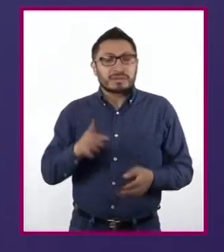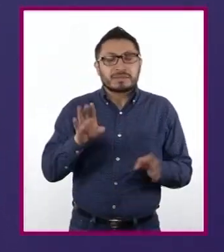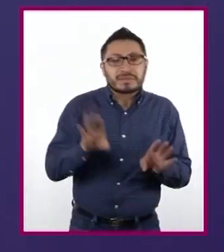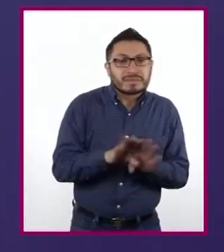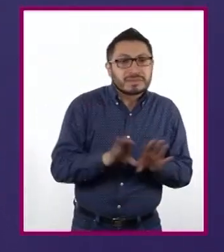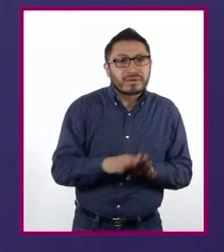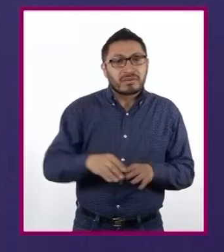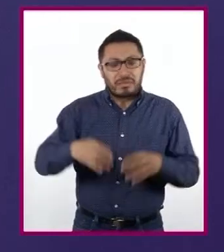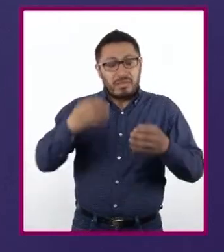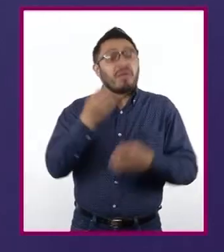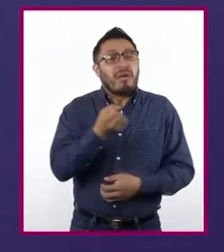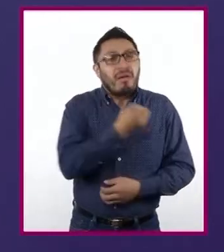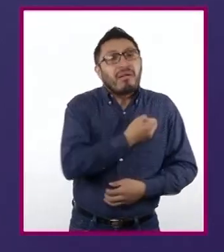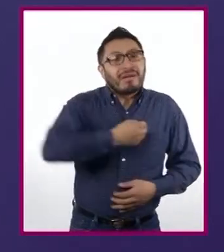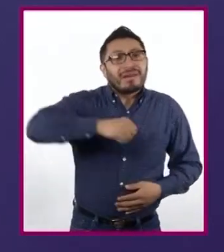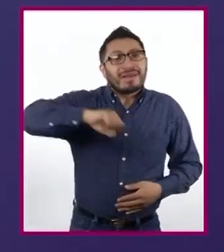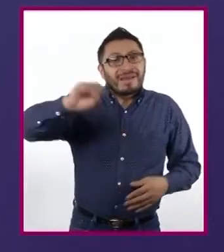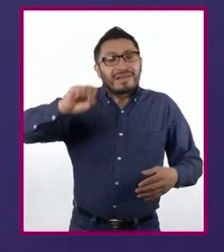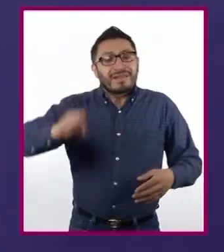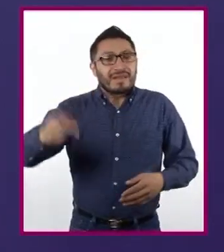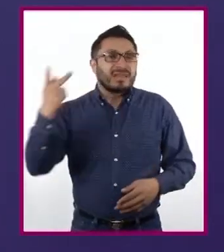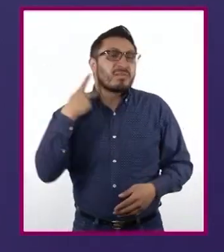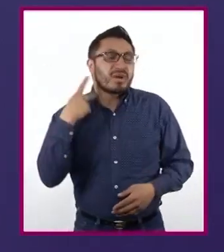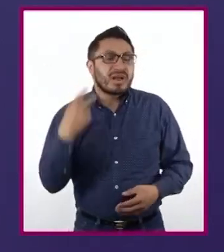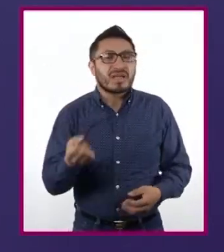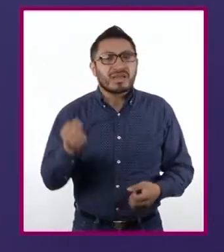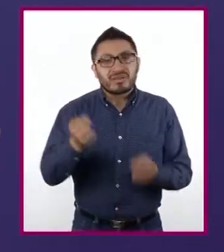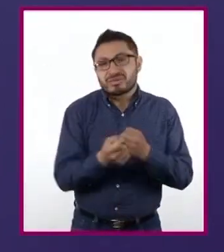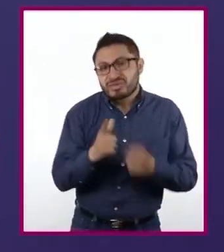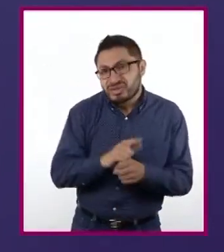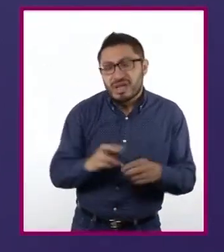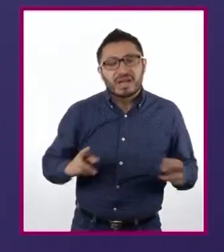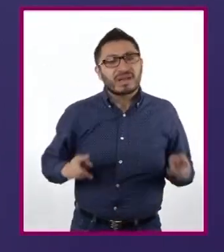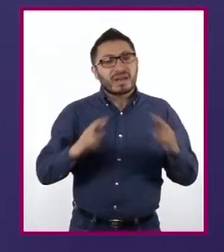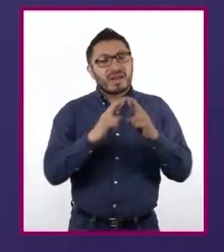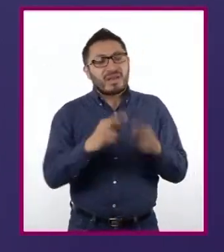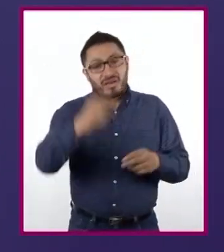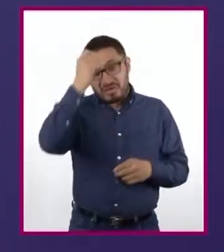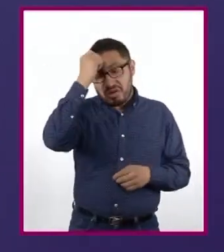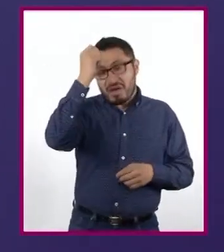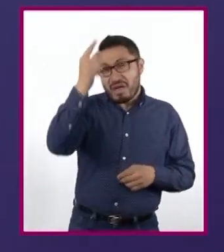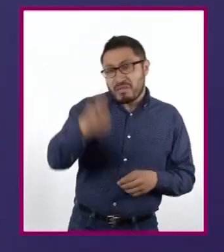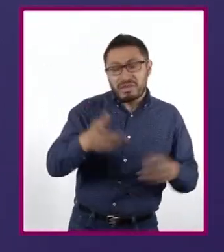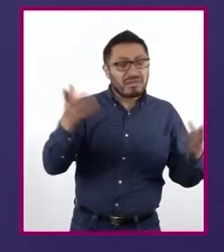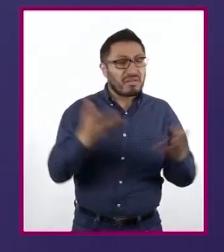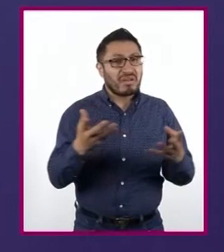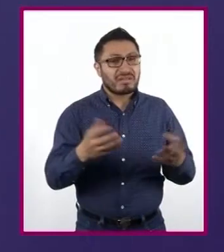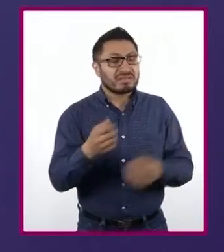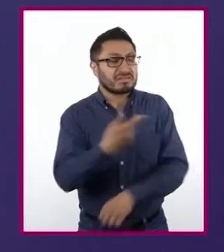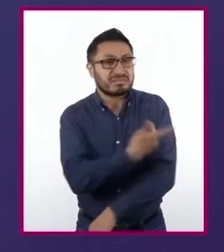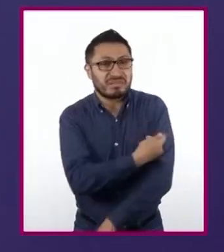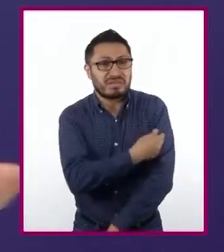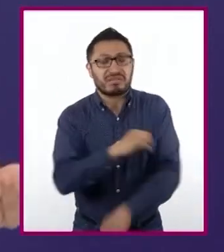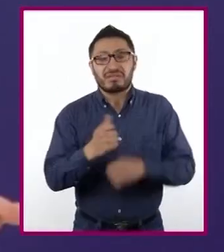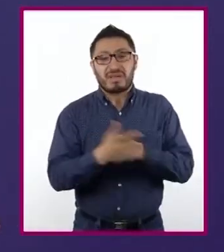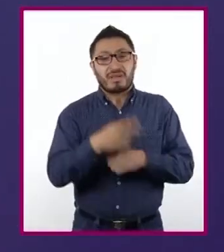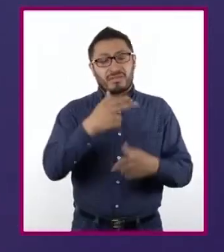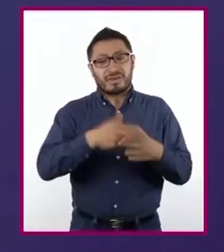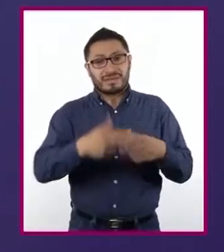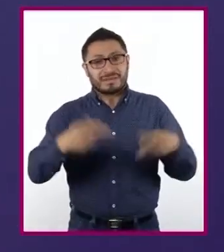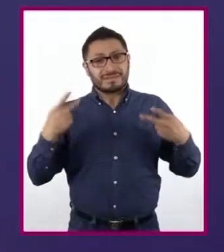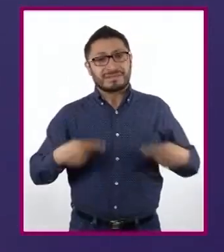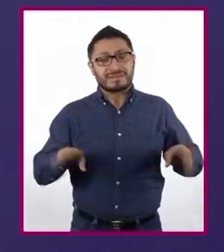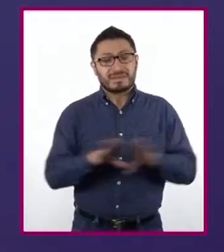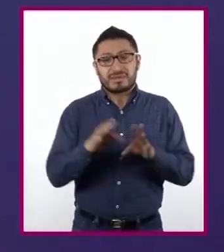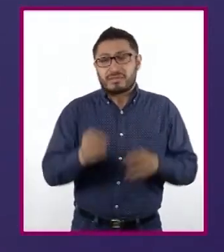un creativo artista, líder político, social o religioso, un inventor, creador de alguna vacuna, hasta personajes que